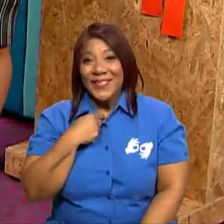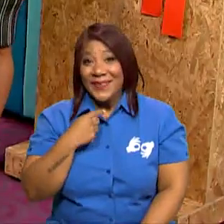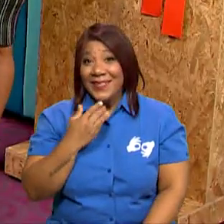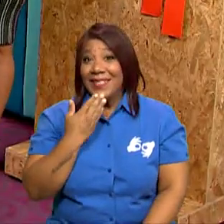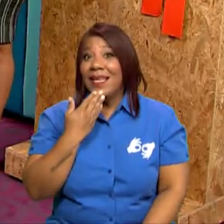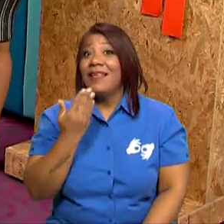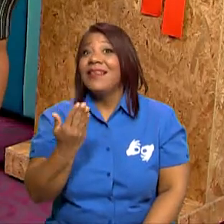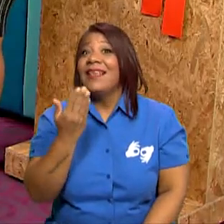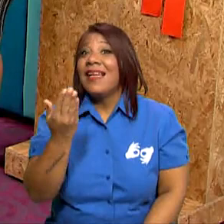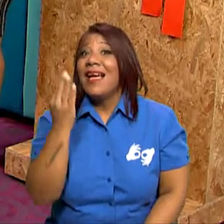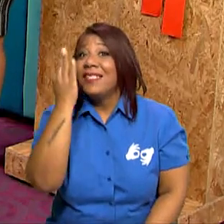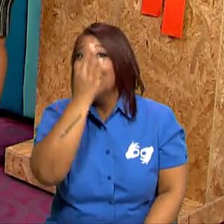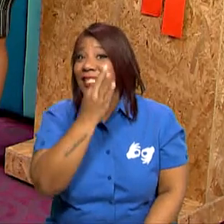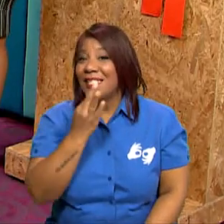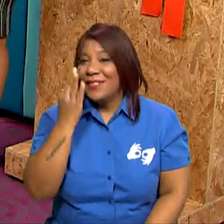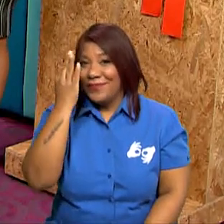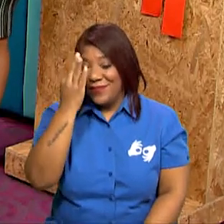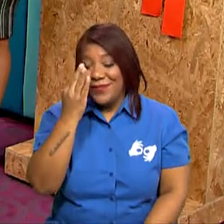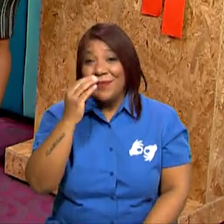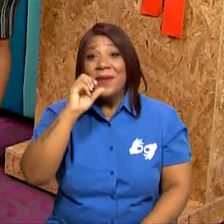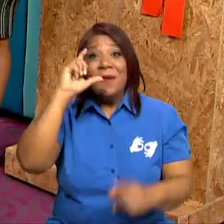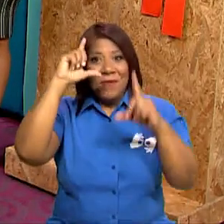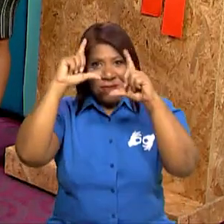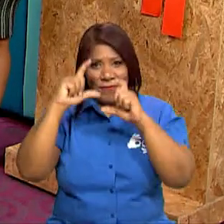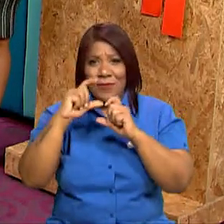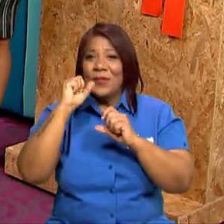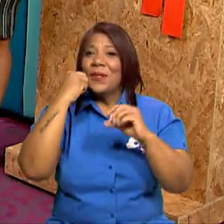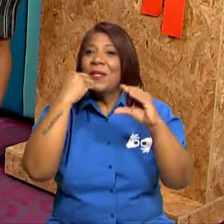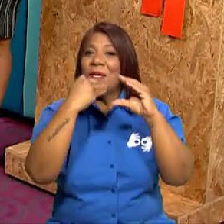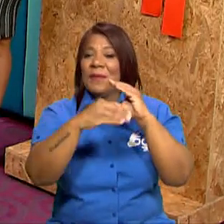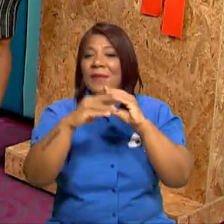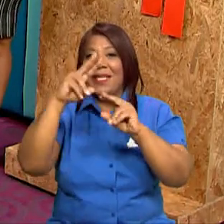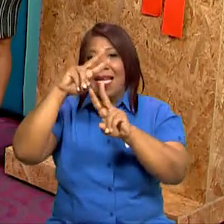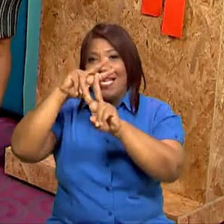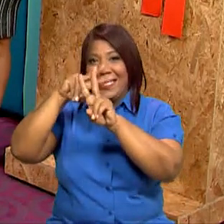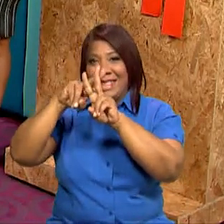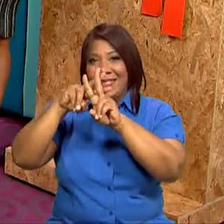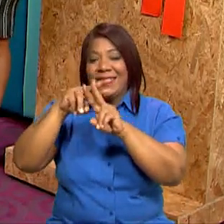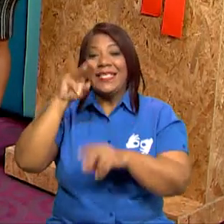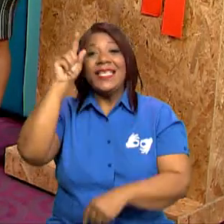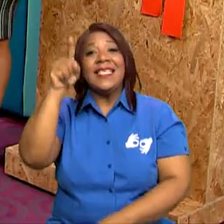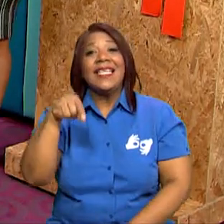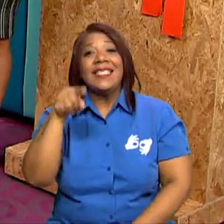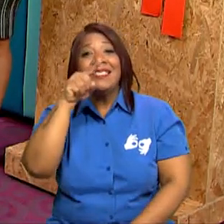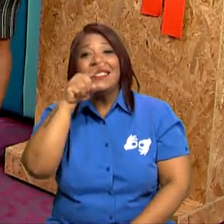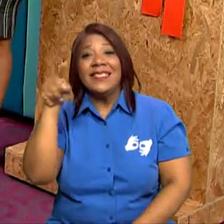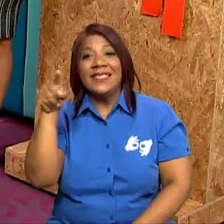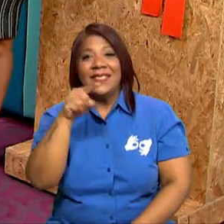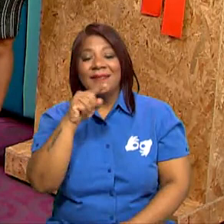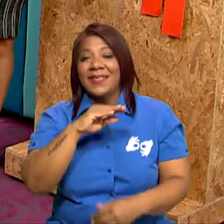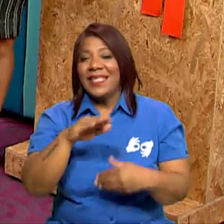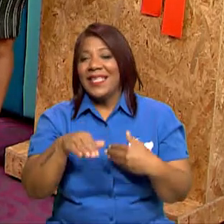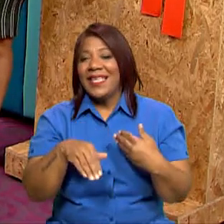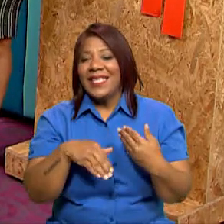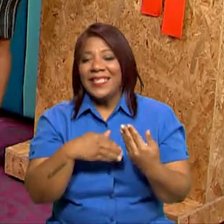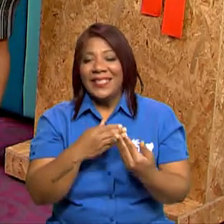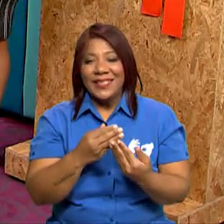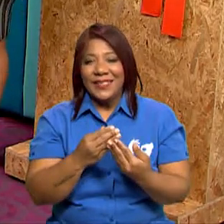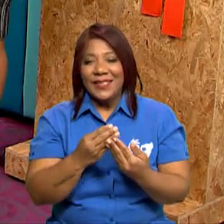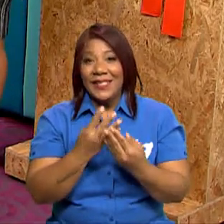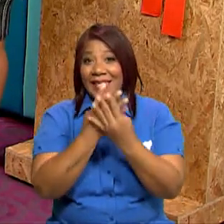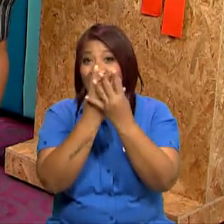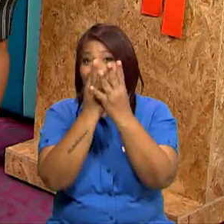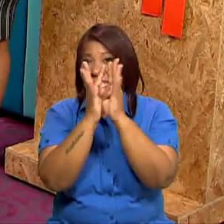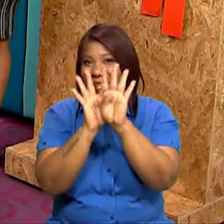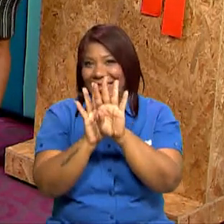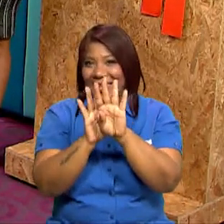que puedes compartirla con la etiqueta Estrellas de Mate, que nos encuentras como Estrellas de Mate en todas las redes sociales. Muy